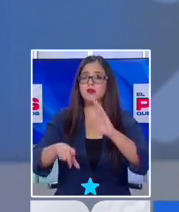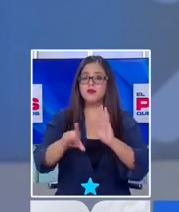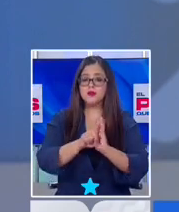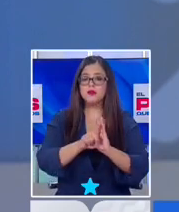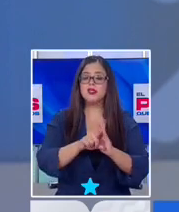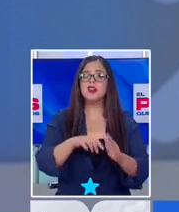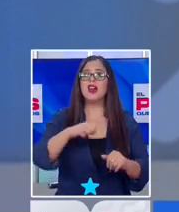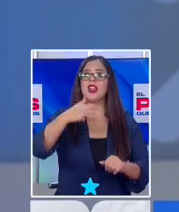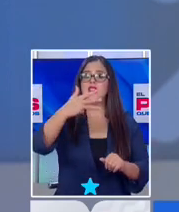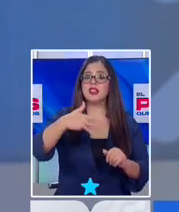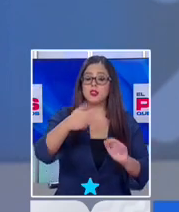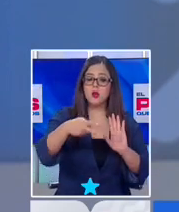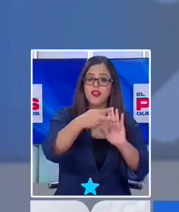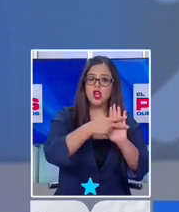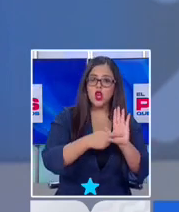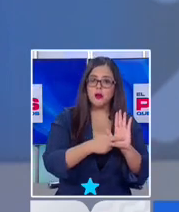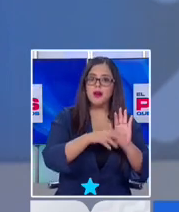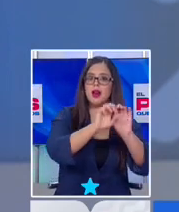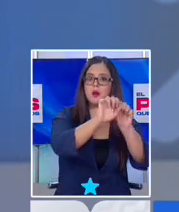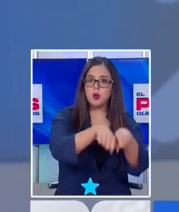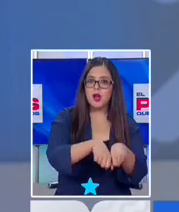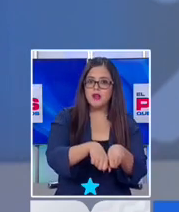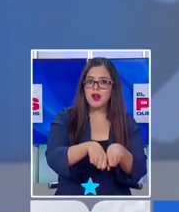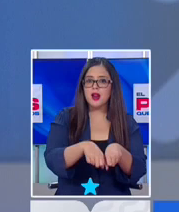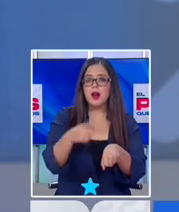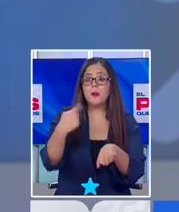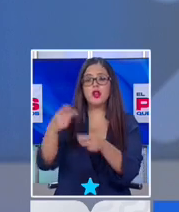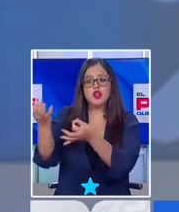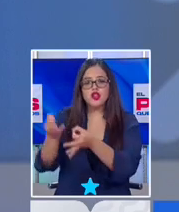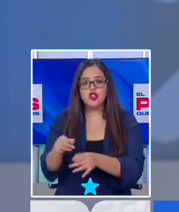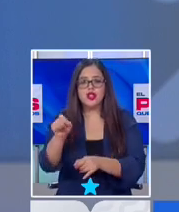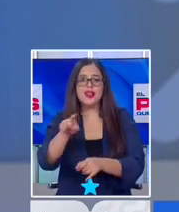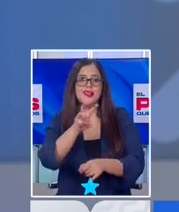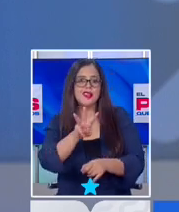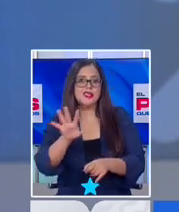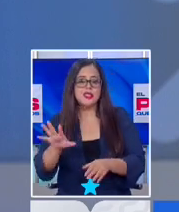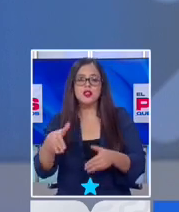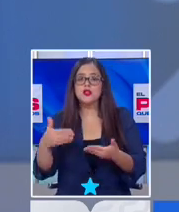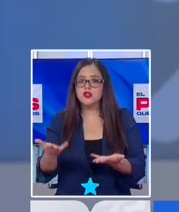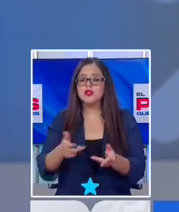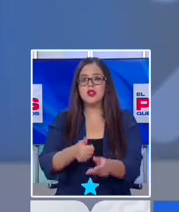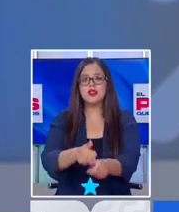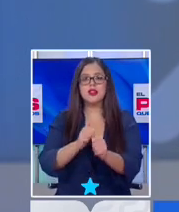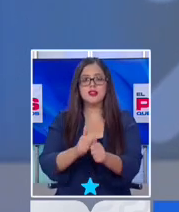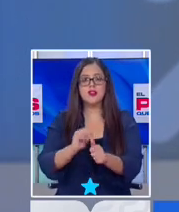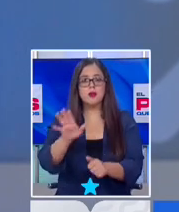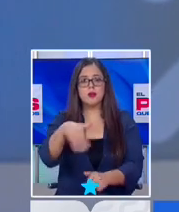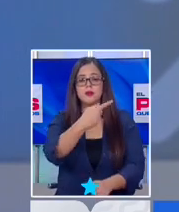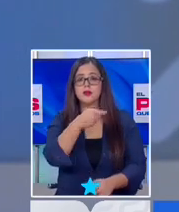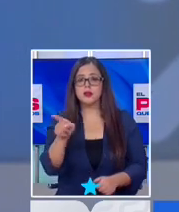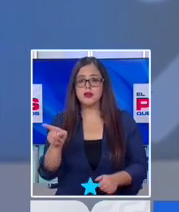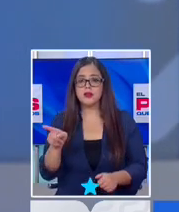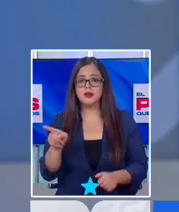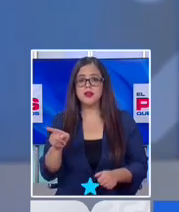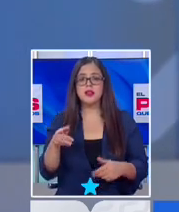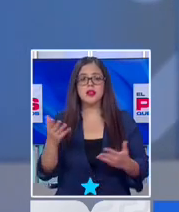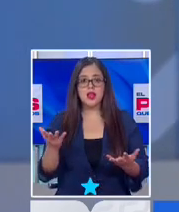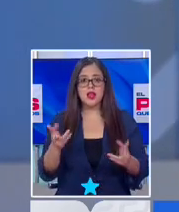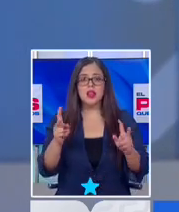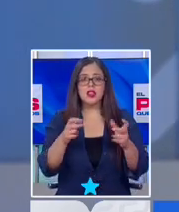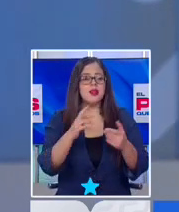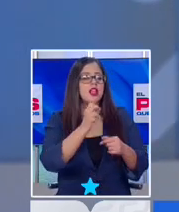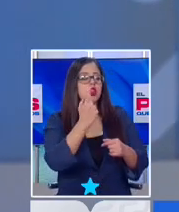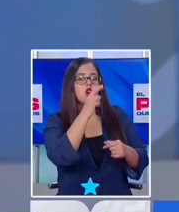normas se aprobaron de 35 presentadas el grandes a 111 que tenemos durante la próxima semana en la definición de las